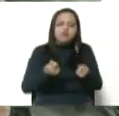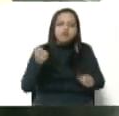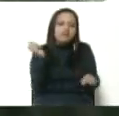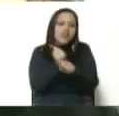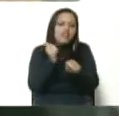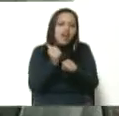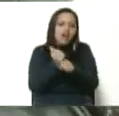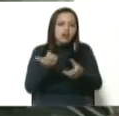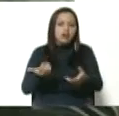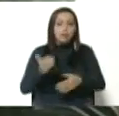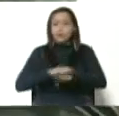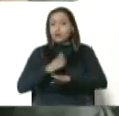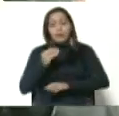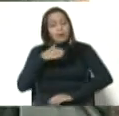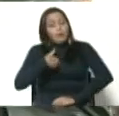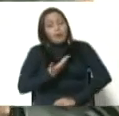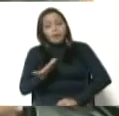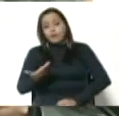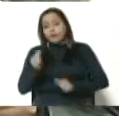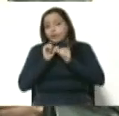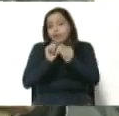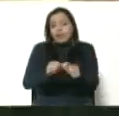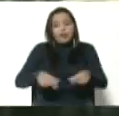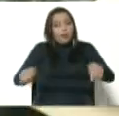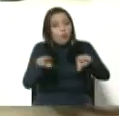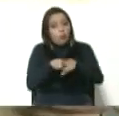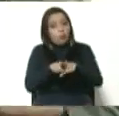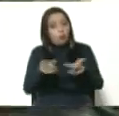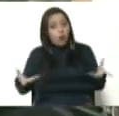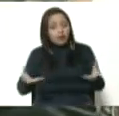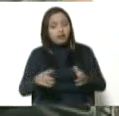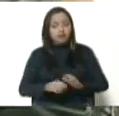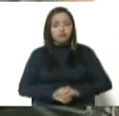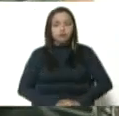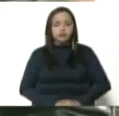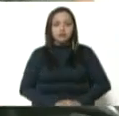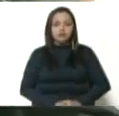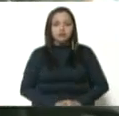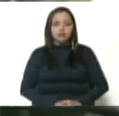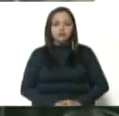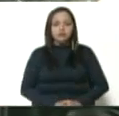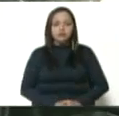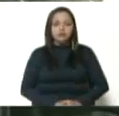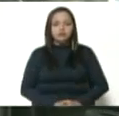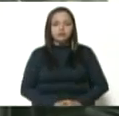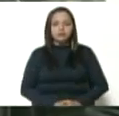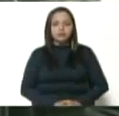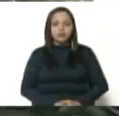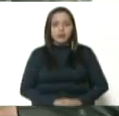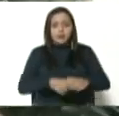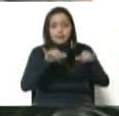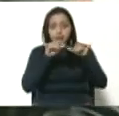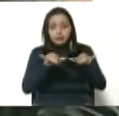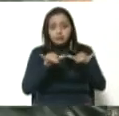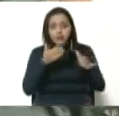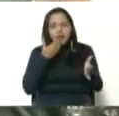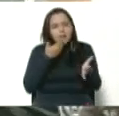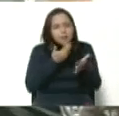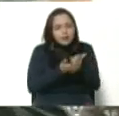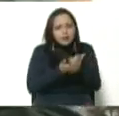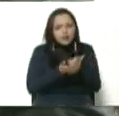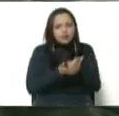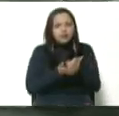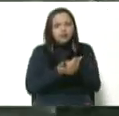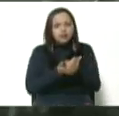el aparato productivo porque no podemos seguir en los extremos. En consideración de esto, yo les pido por favor que